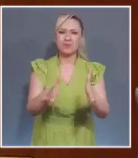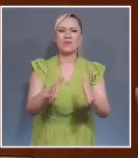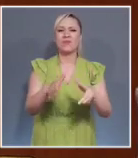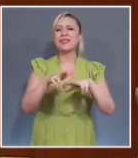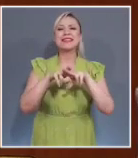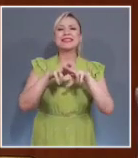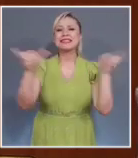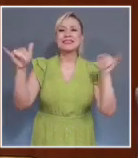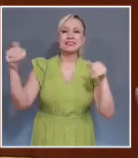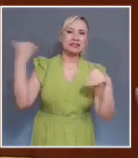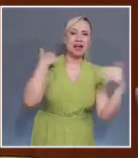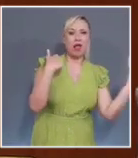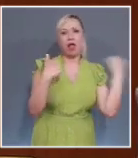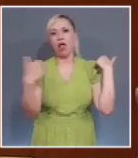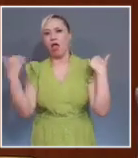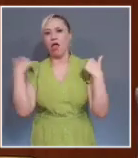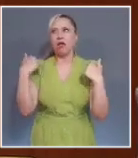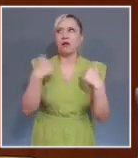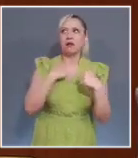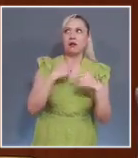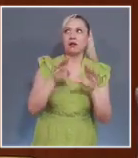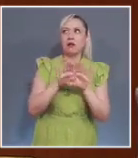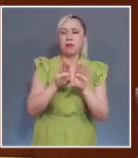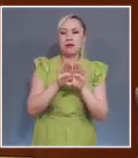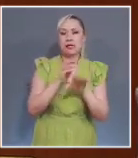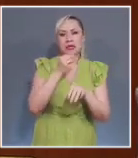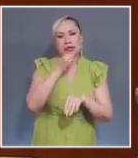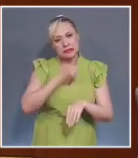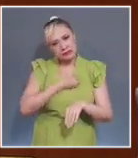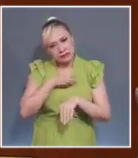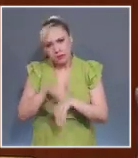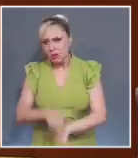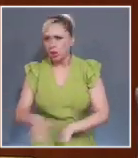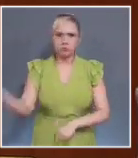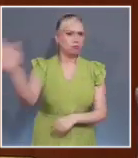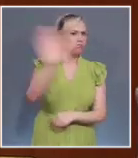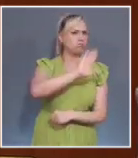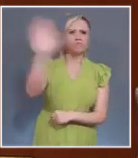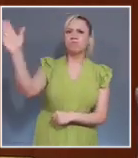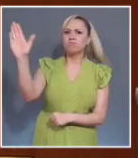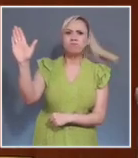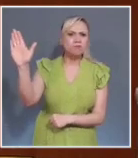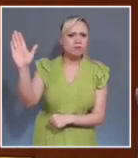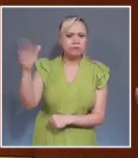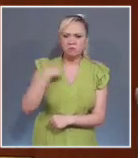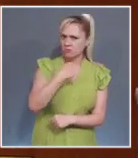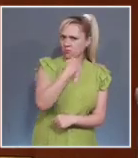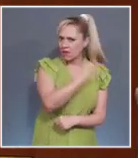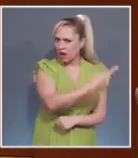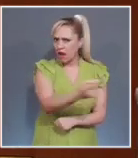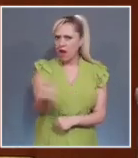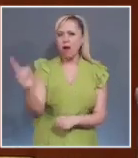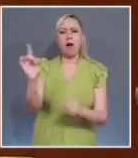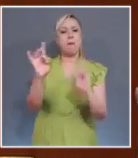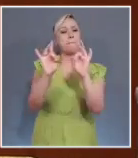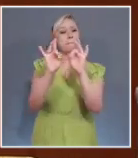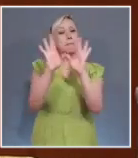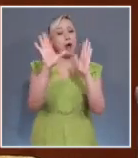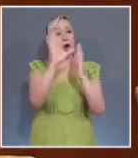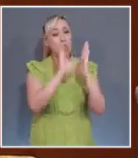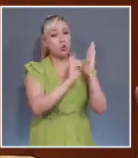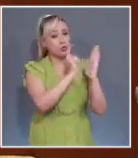nada nos va a doblar se lo he dicho a todos el día que la Constitución cambie y diga otras cosas